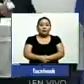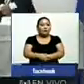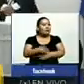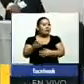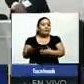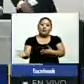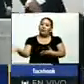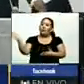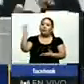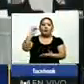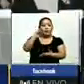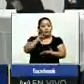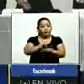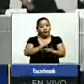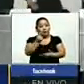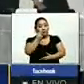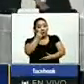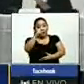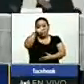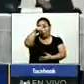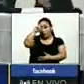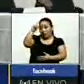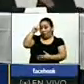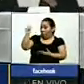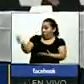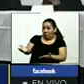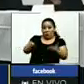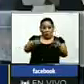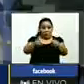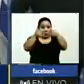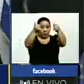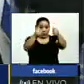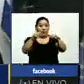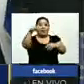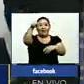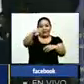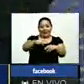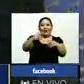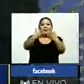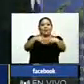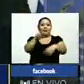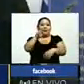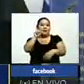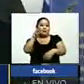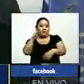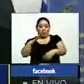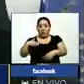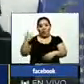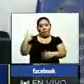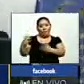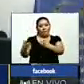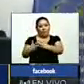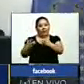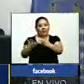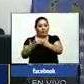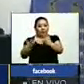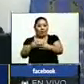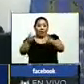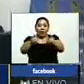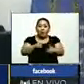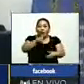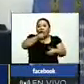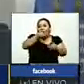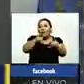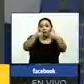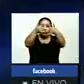Vuelve a ser reconocido el trabajo periodístico de Red Salvadoreña de Medios. Nuestros colegas se hicieron acreedores del micrófono